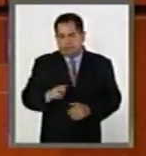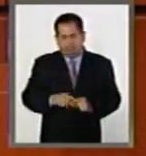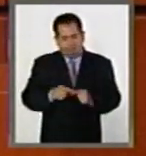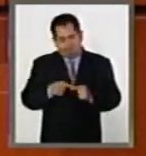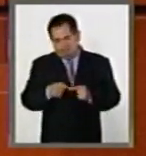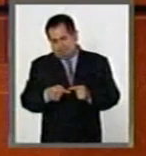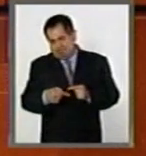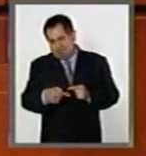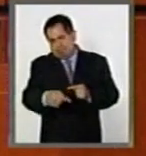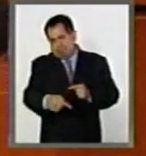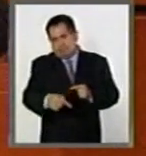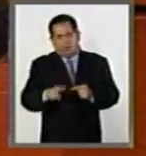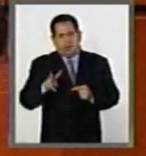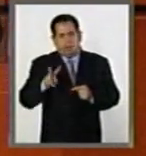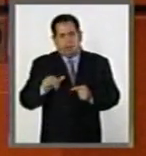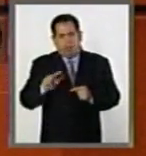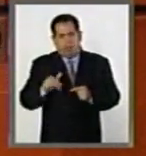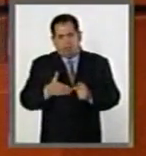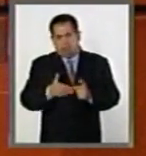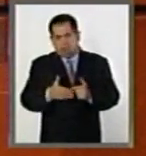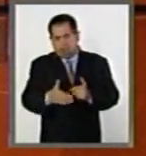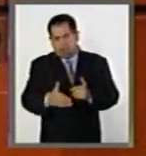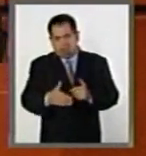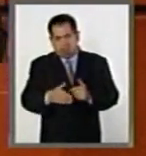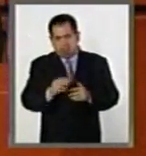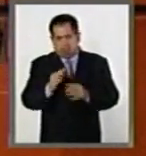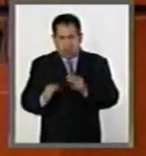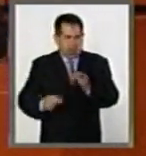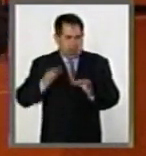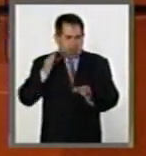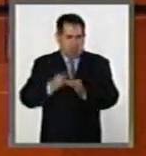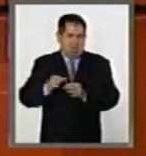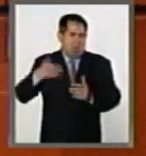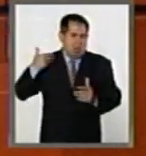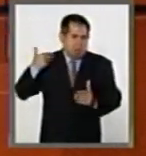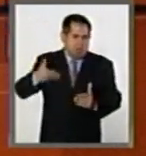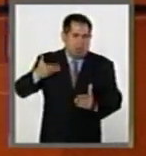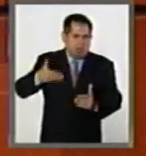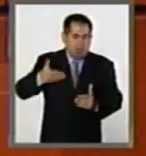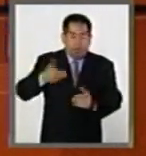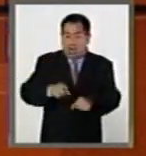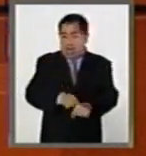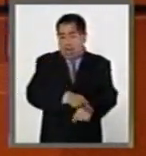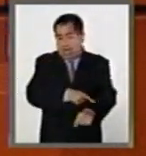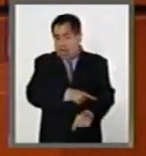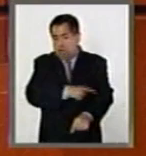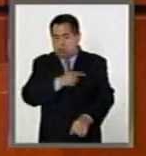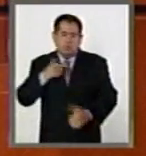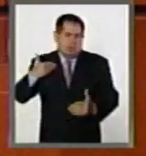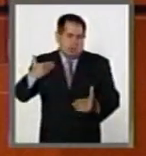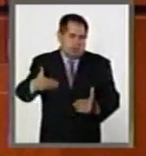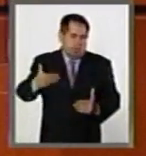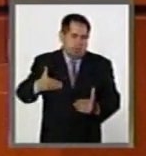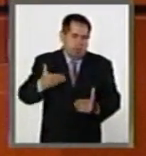unos pasos ya de concretar un proceso largo de